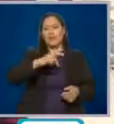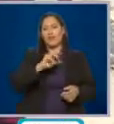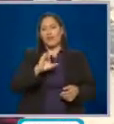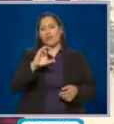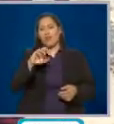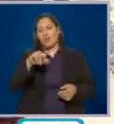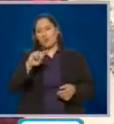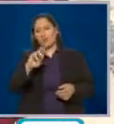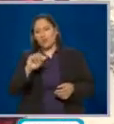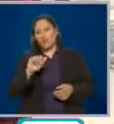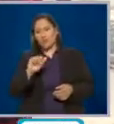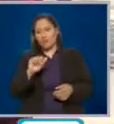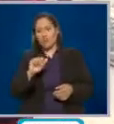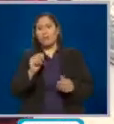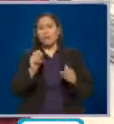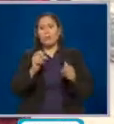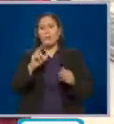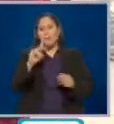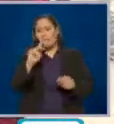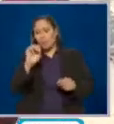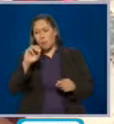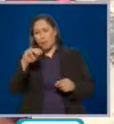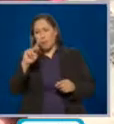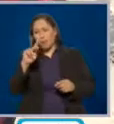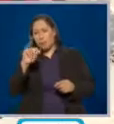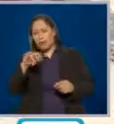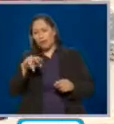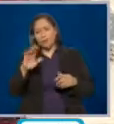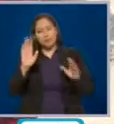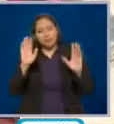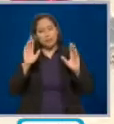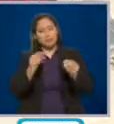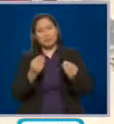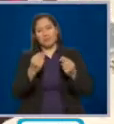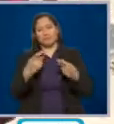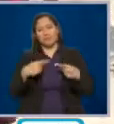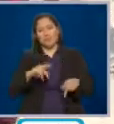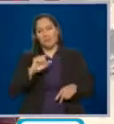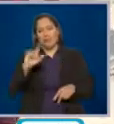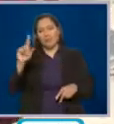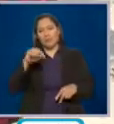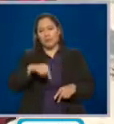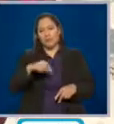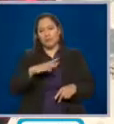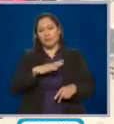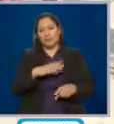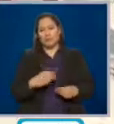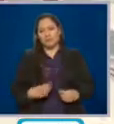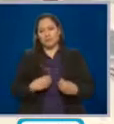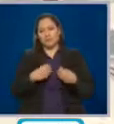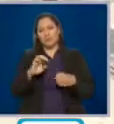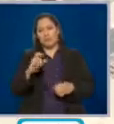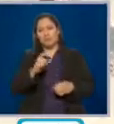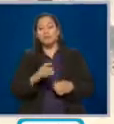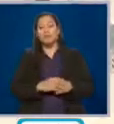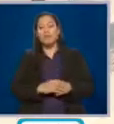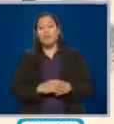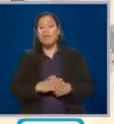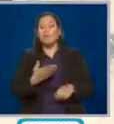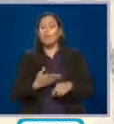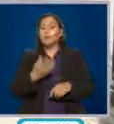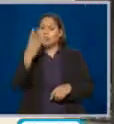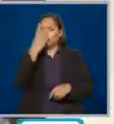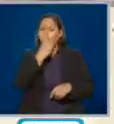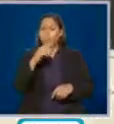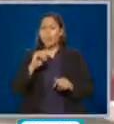Nacho, sí. con Pompín y demás. No, ha habido muchos personajes de por aquí. Y ya está bien bonita, mire,